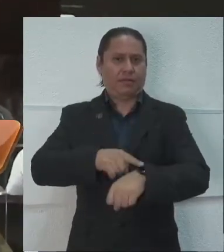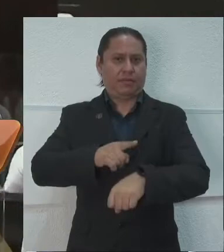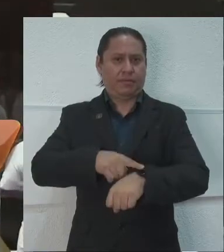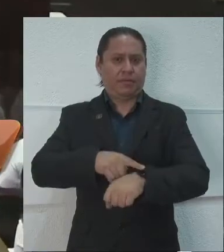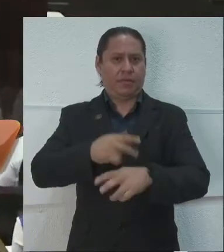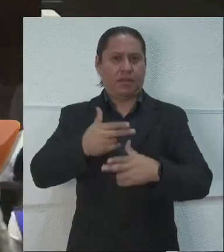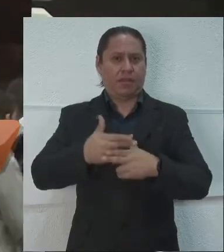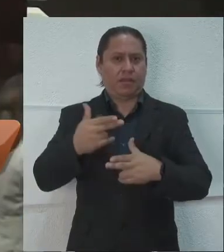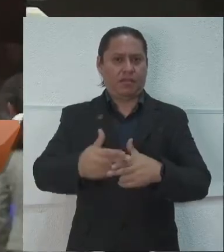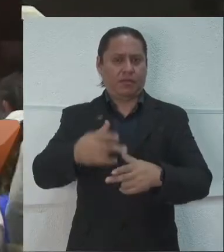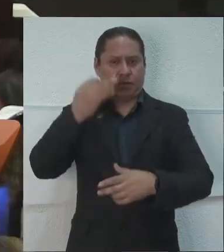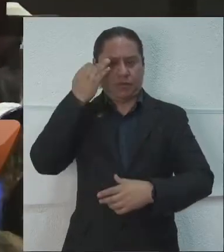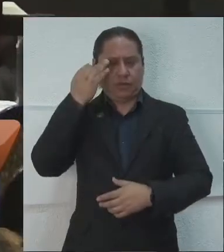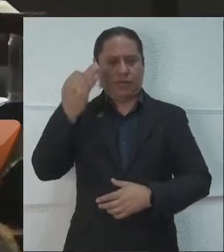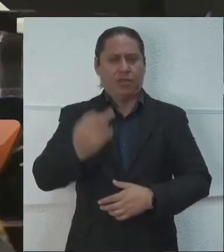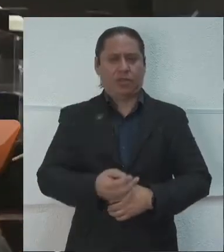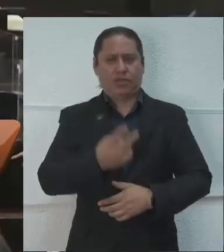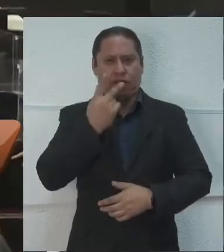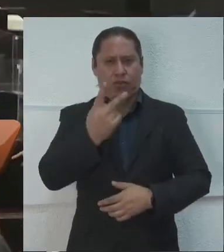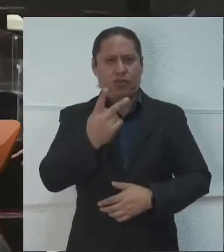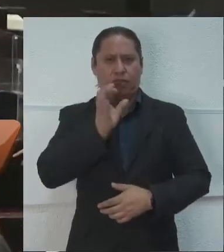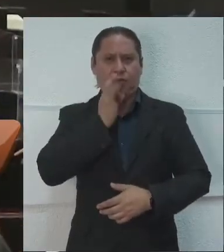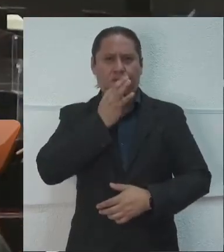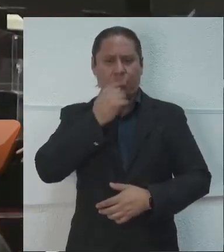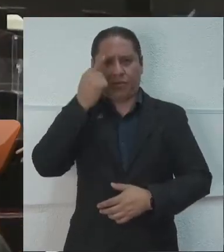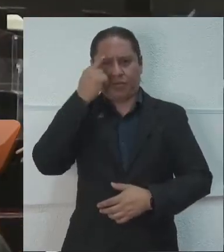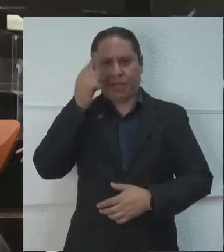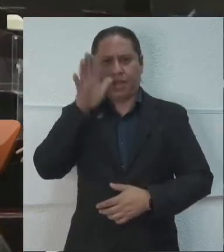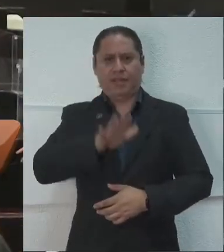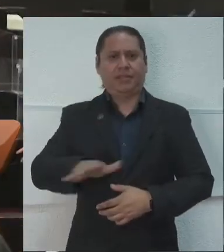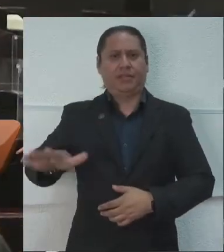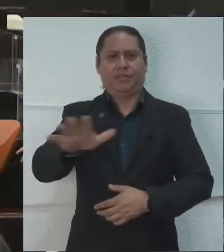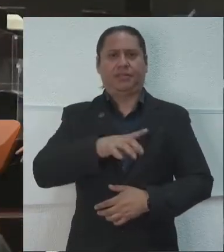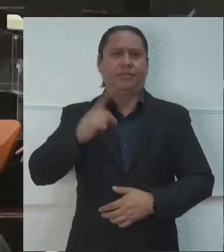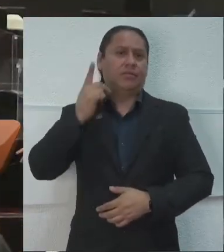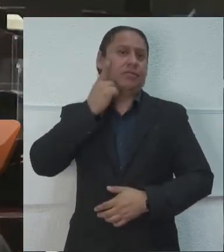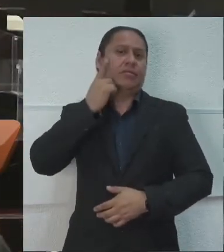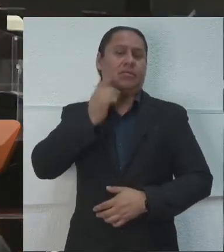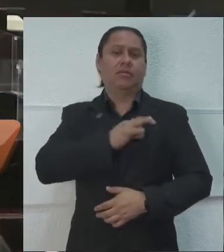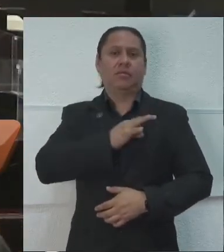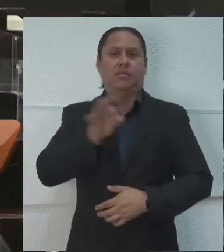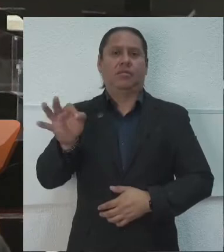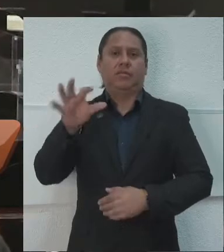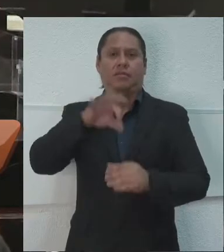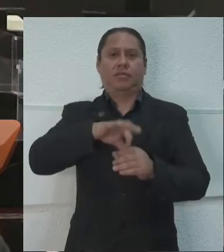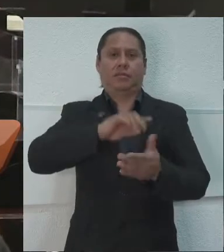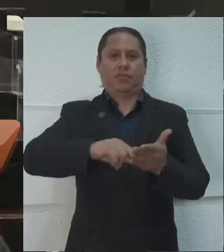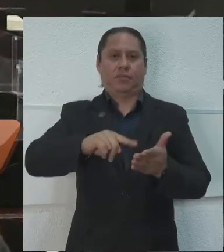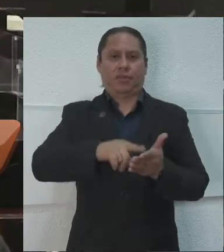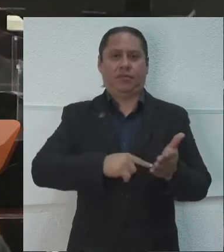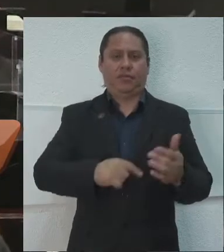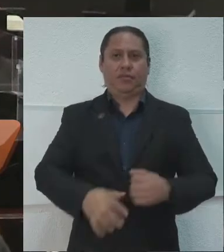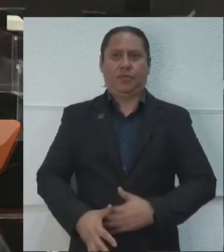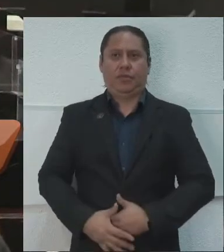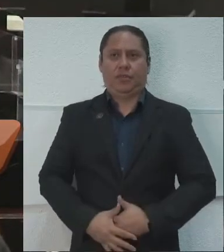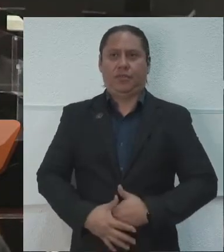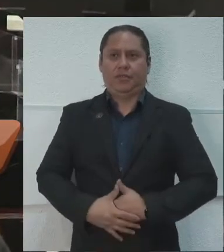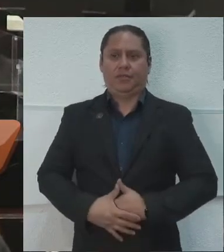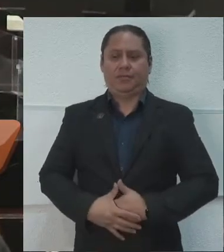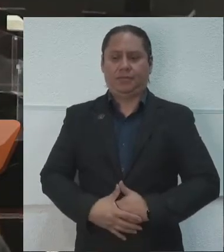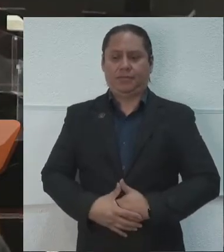sistema electrónico hasta por un tiempo máximo de 2 minutos para que las diputadas y los diputados emitan su